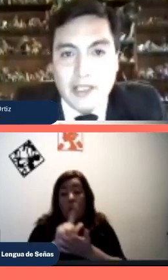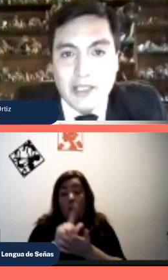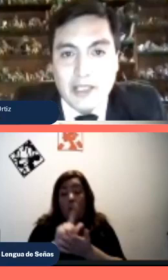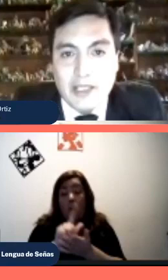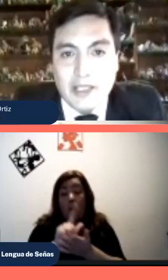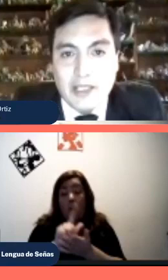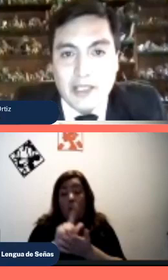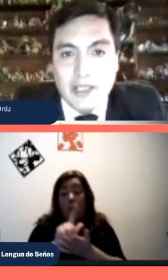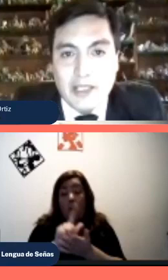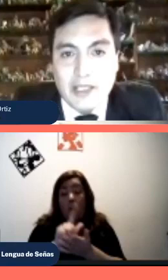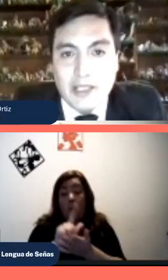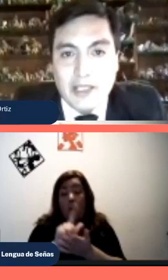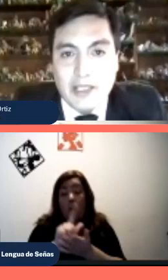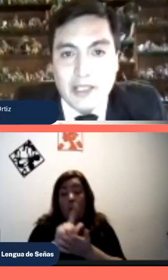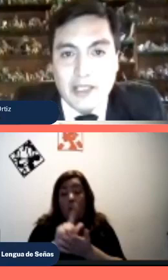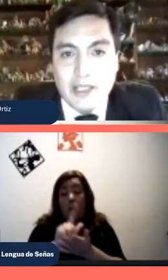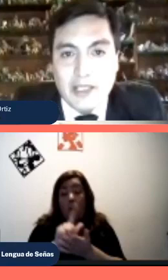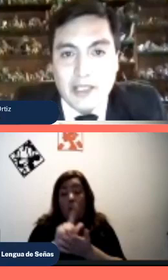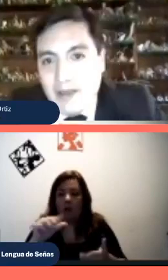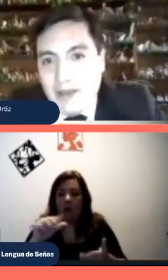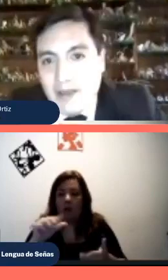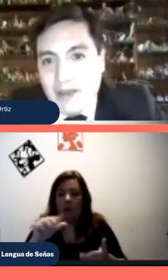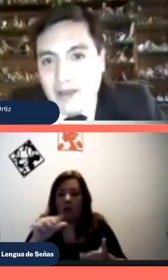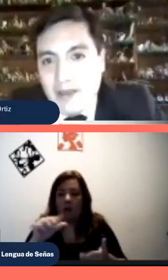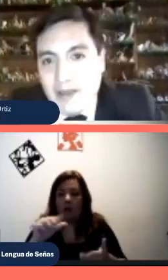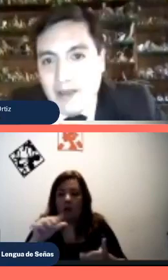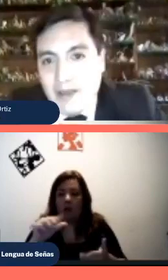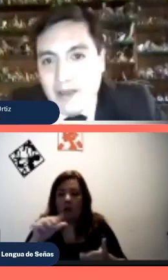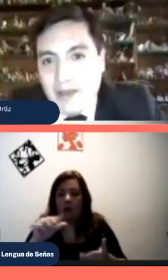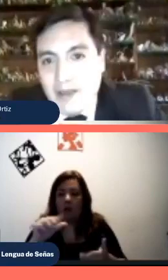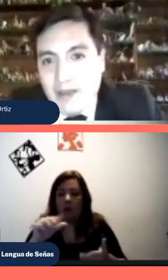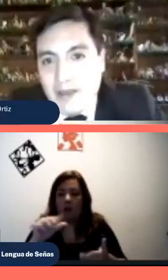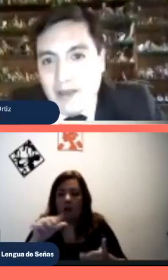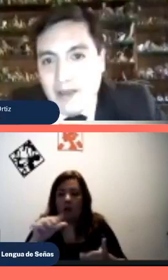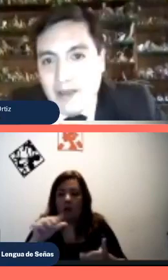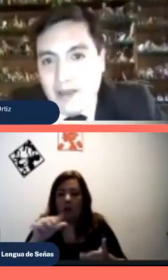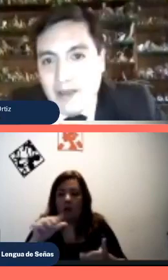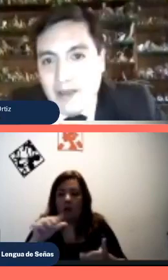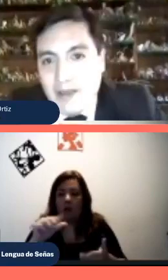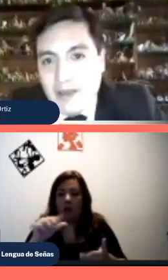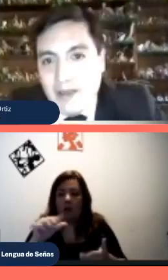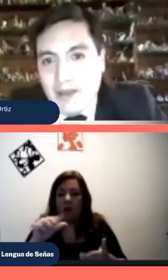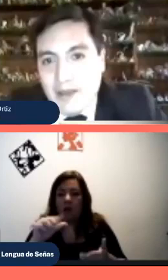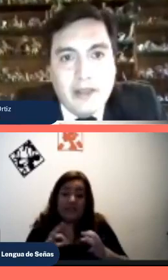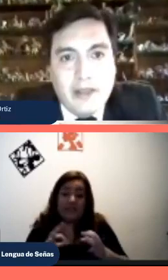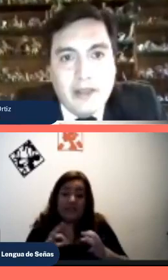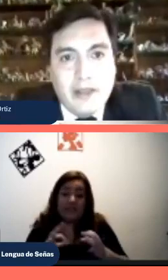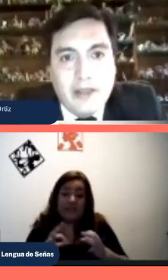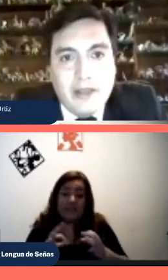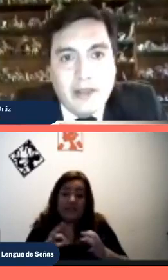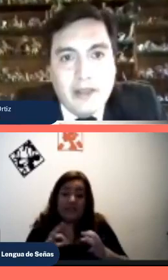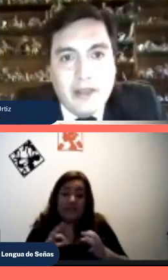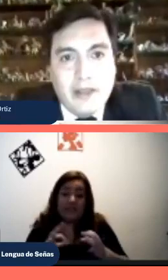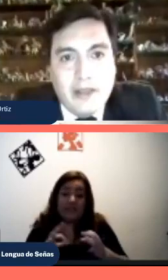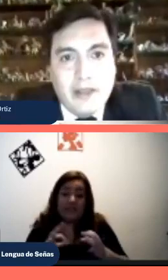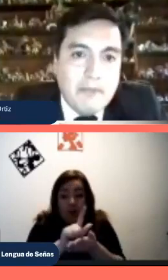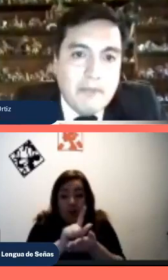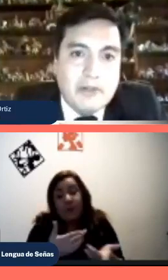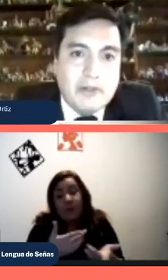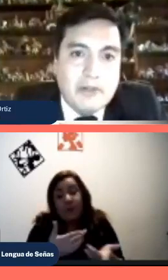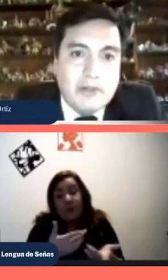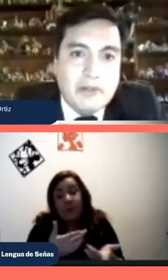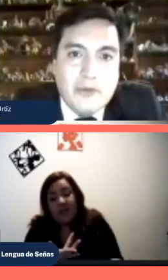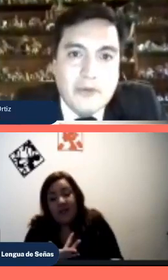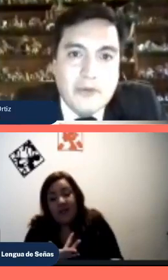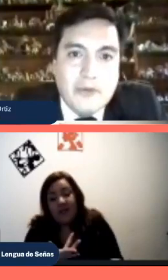donde se pueden encontrar huellas. A mí se me hace bastante especial esta zona, ya que dentro de las